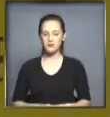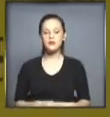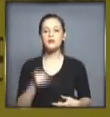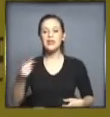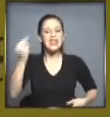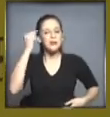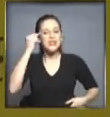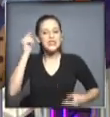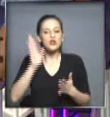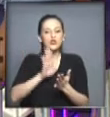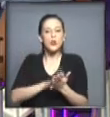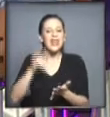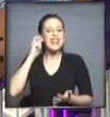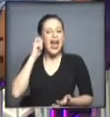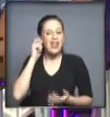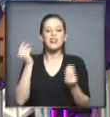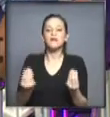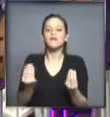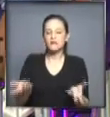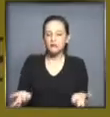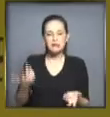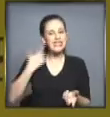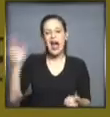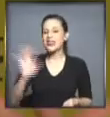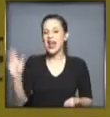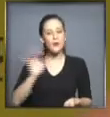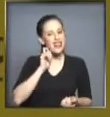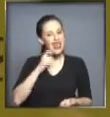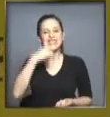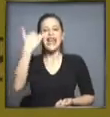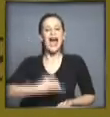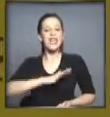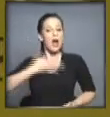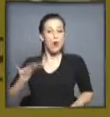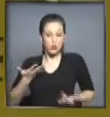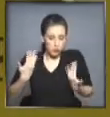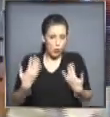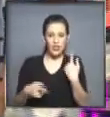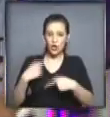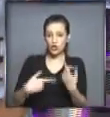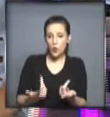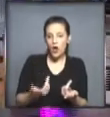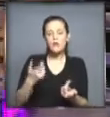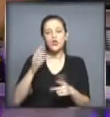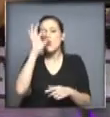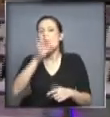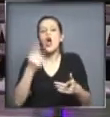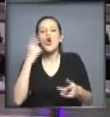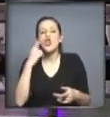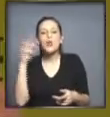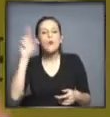esto de las edades? No tiene nada que ver la edad. Si se enamoran, todo puede pasar. ¿Usted tuvo oportunidad, sí, de conocer a